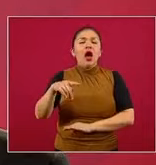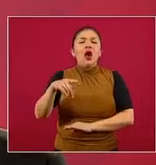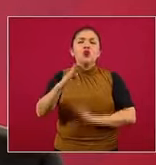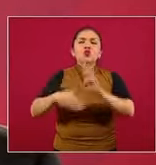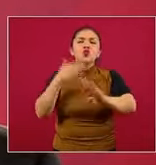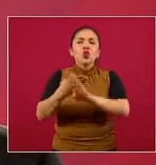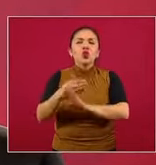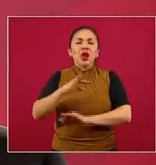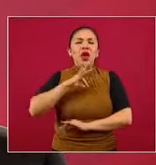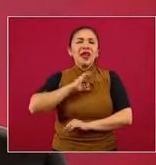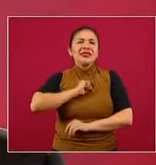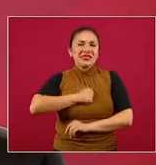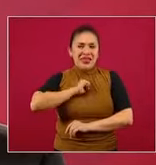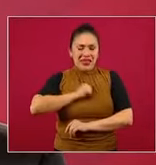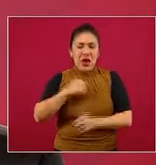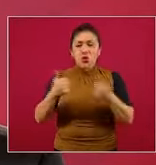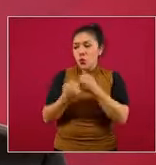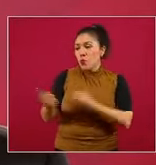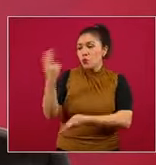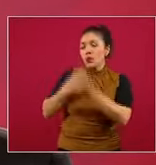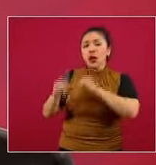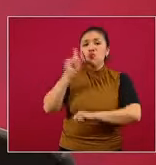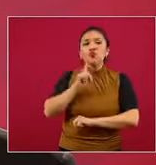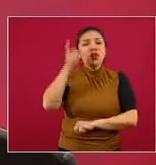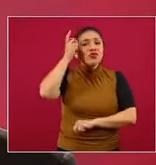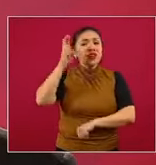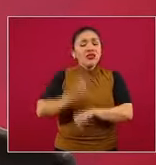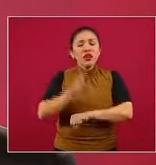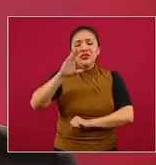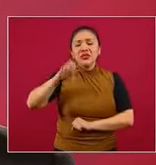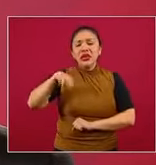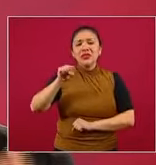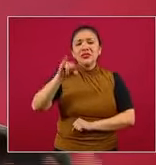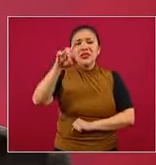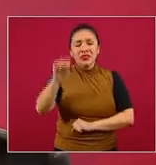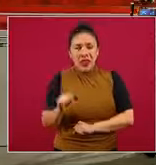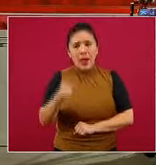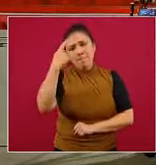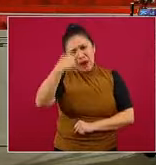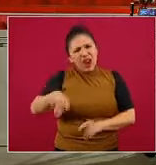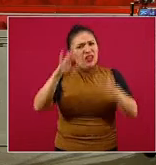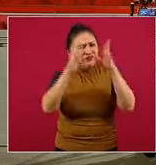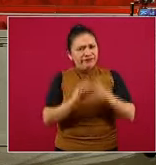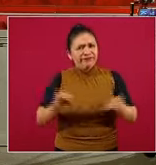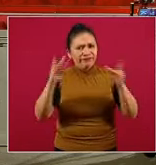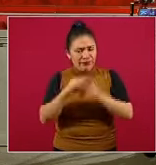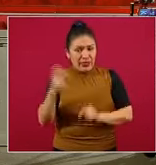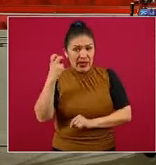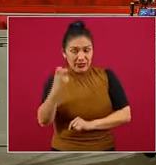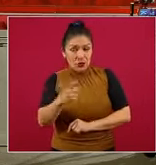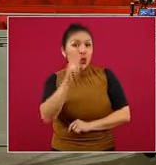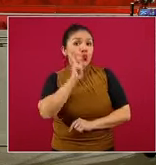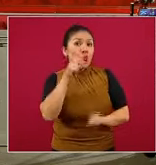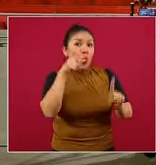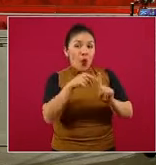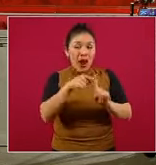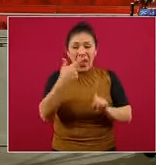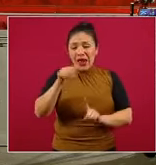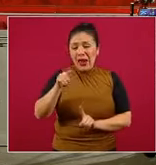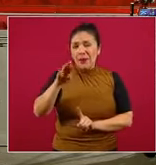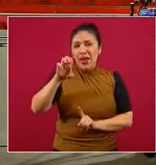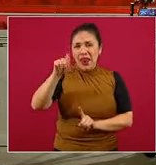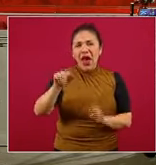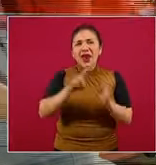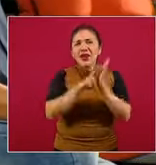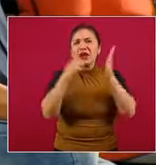VIH-Sida. Nos va a acompañar aquí la directora general de CENSIDA y vamos a hablar sobre esto. Y esta periodista, Gabriela Sotomayor, de